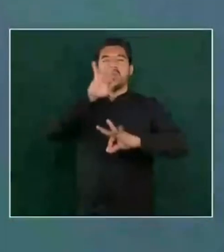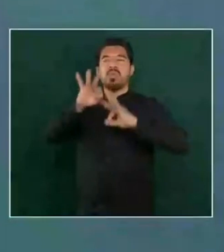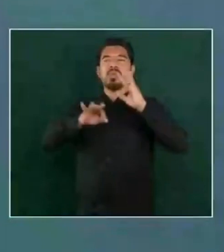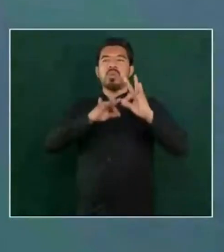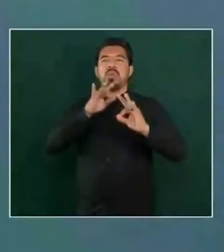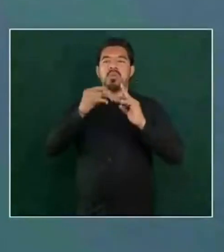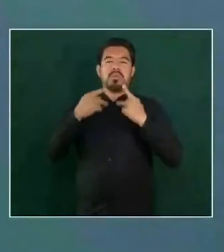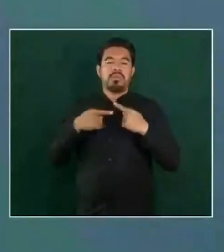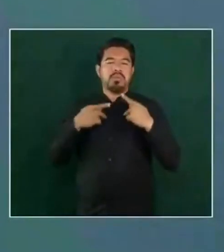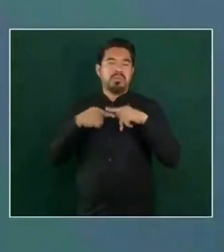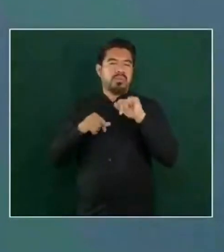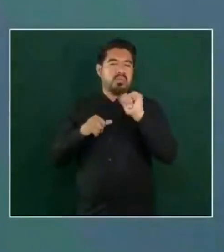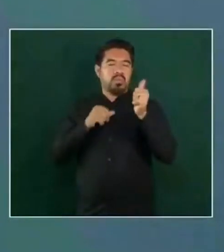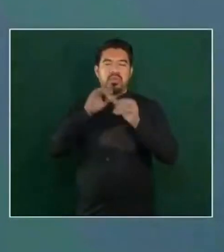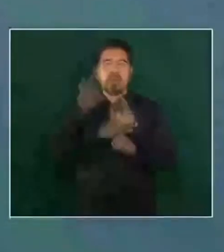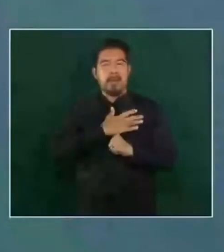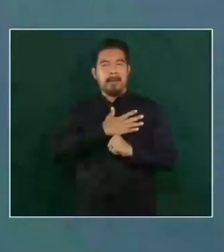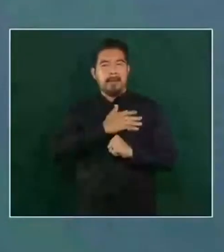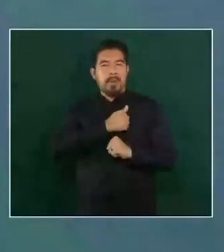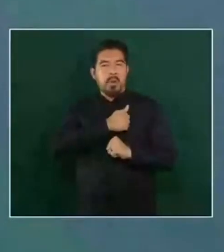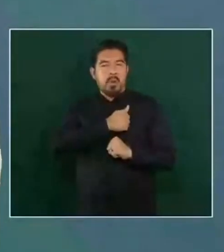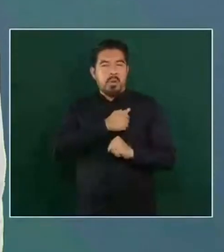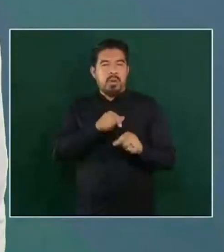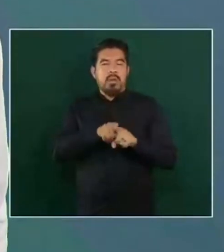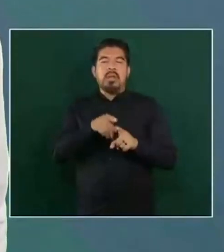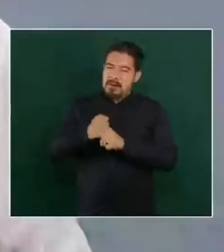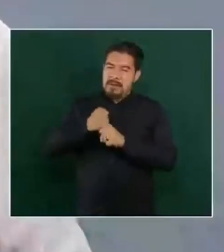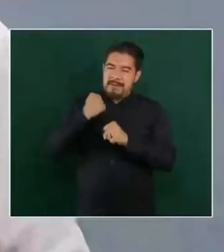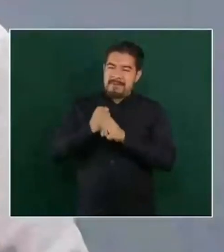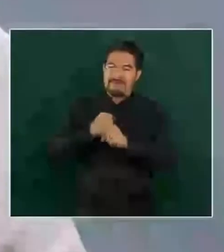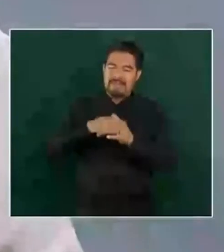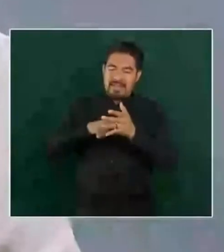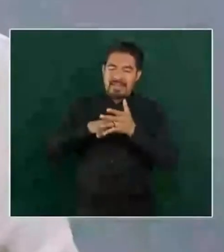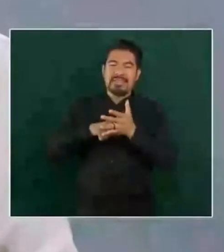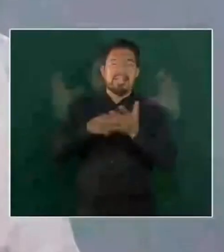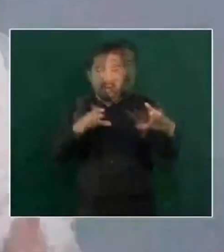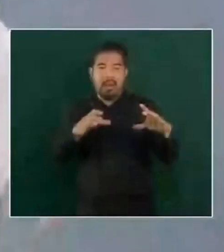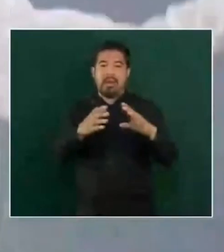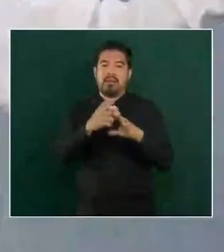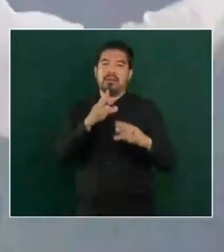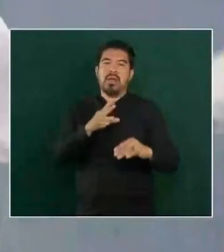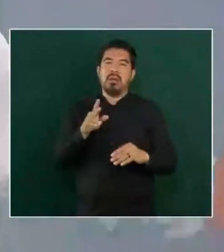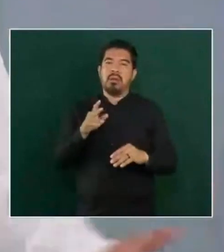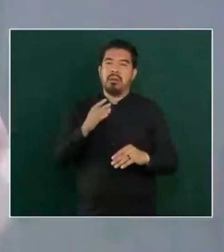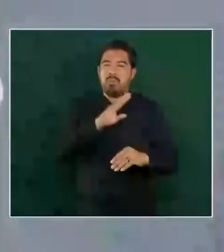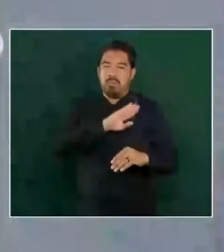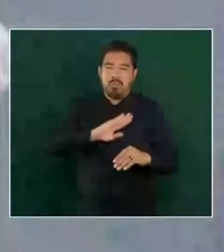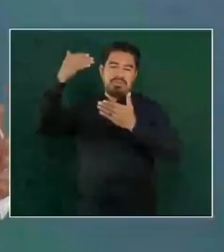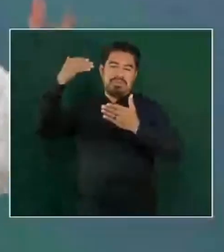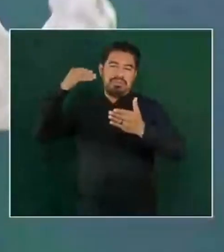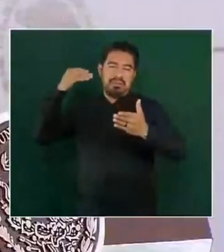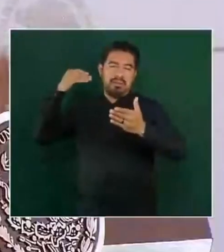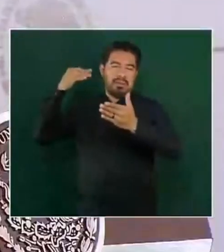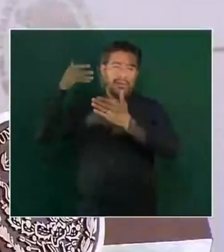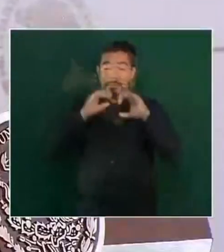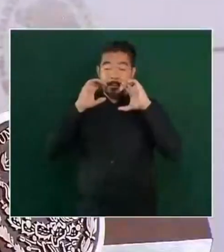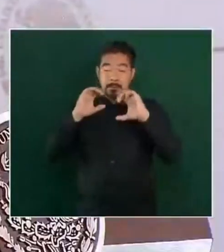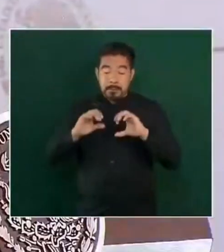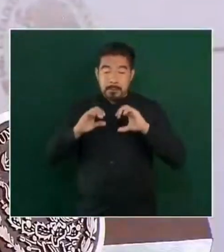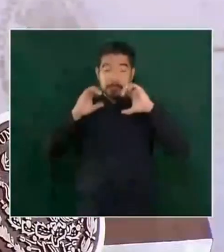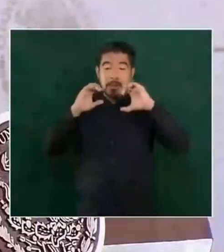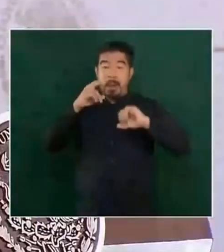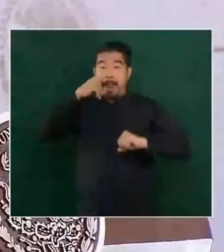El insistir hasta el cansancio que solo siendo buenos podemos ser felices eso es lo que hay que exaltar ese